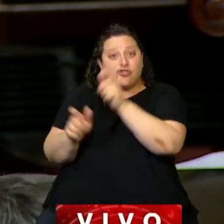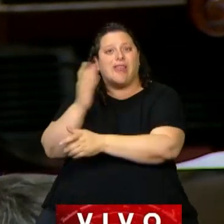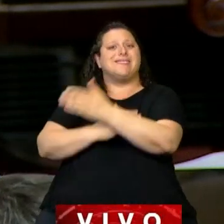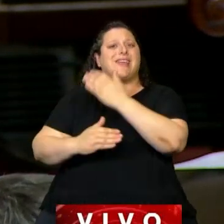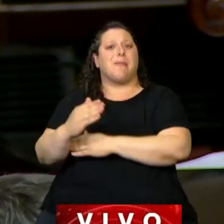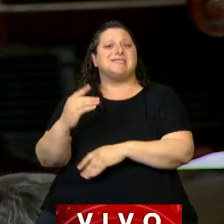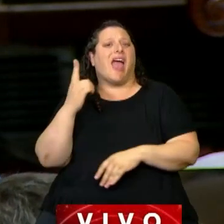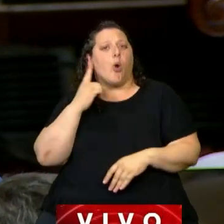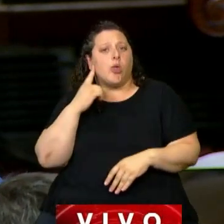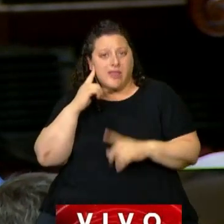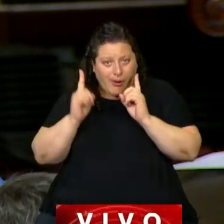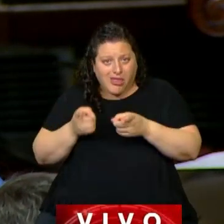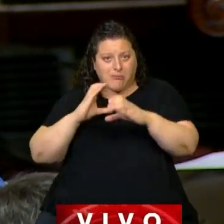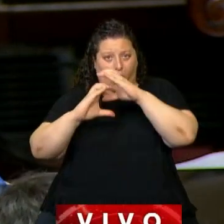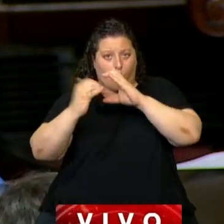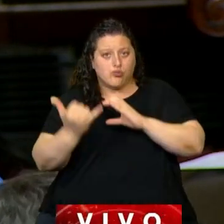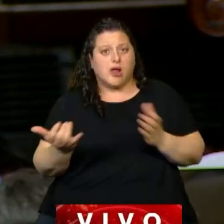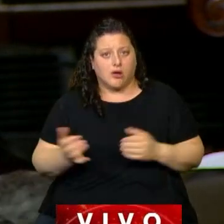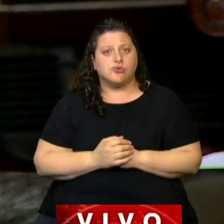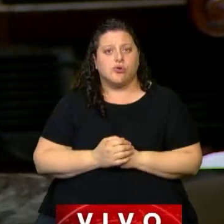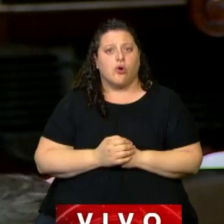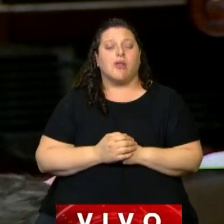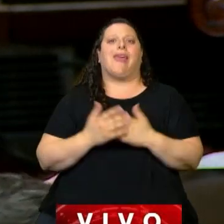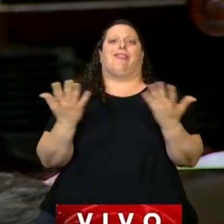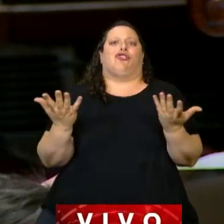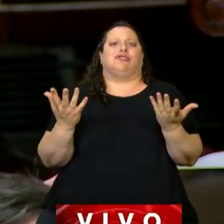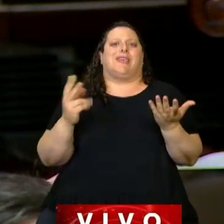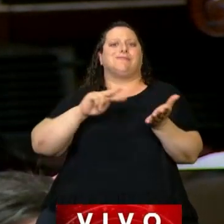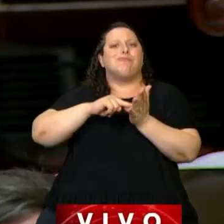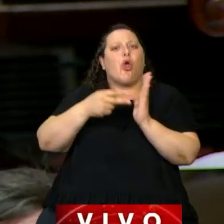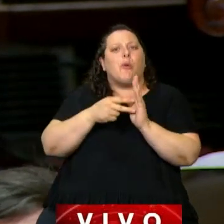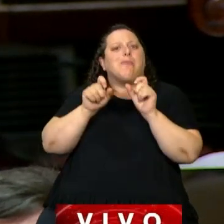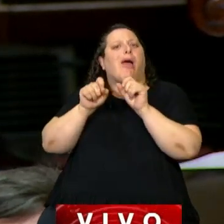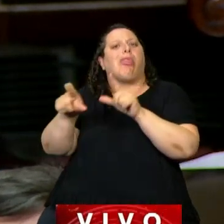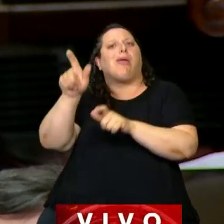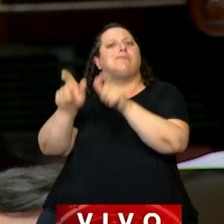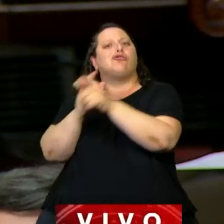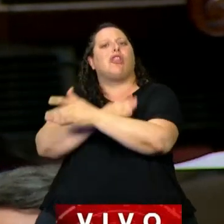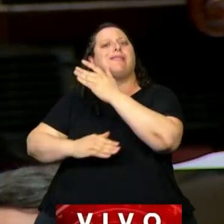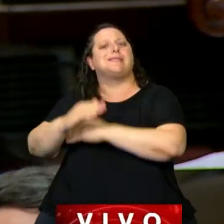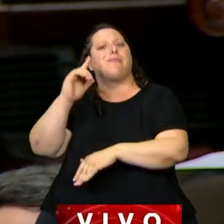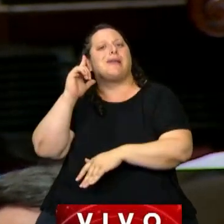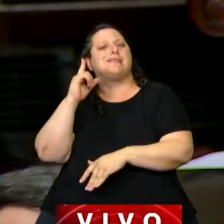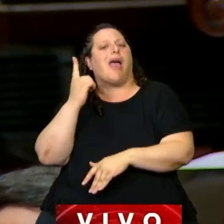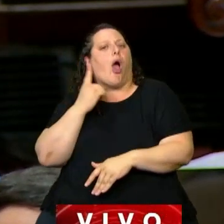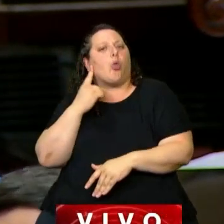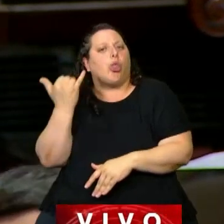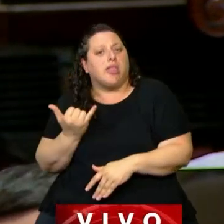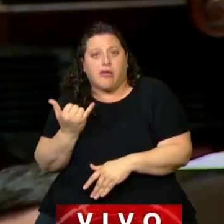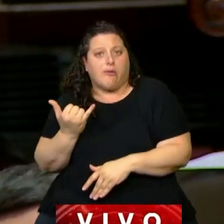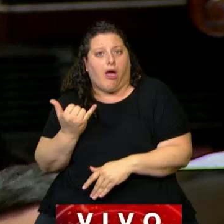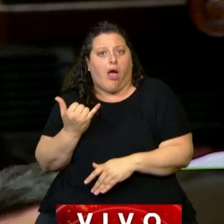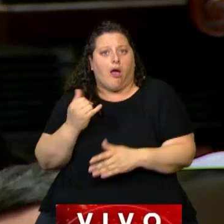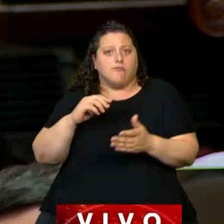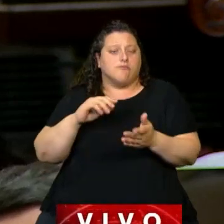también comunican. Entonces el problema ya no es de las personas con discapacidad auditiva, sino que el problema es